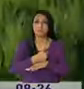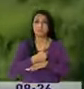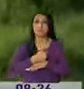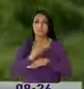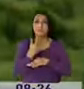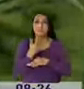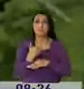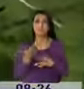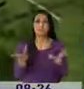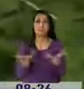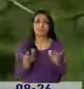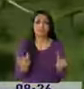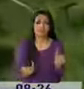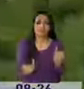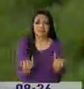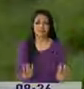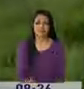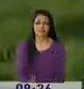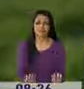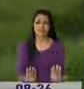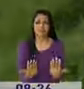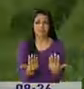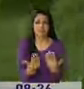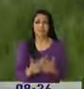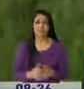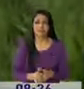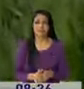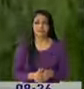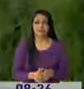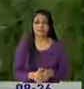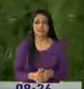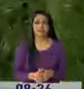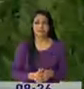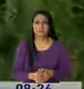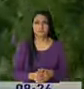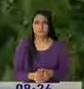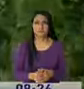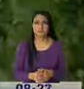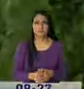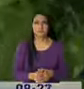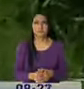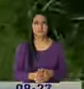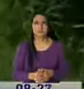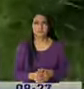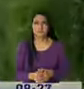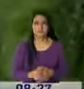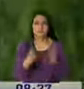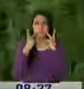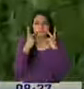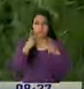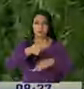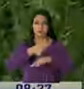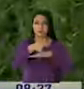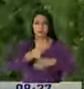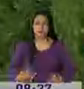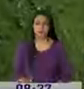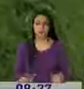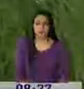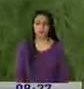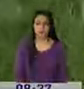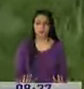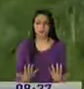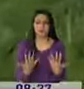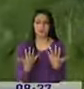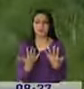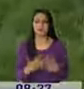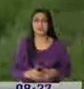llegan, pues, la hierba ya crecida. Vamos a bajarnos para que también puedan ver las autoridades hasta dónde nos llegan las